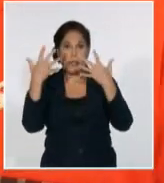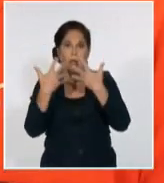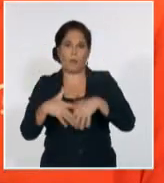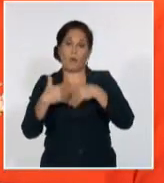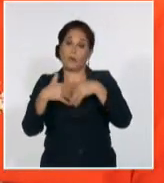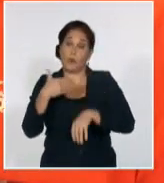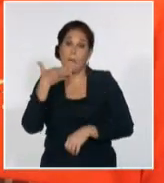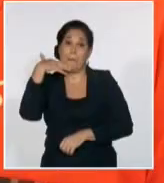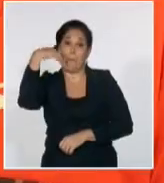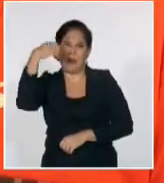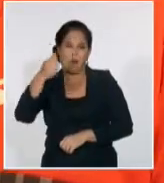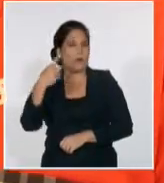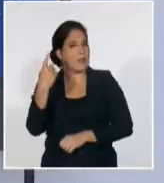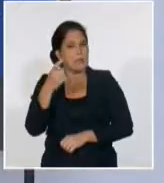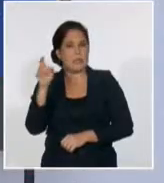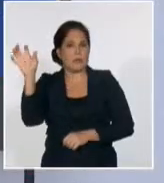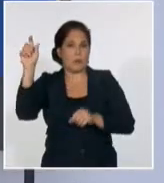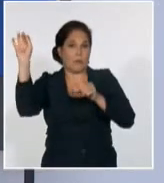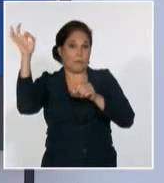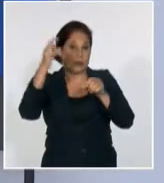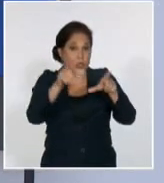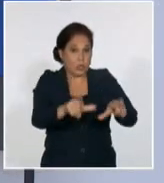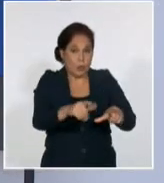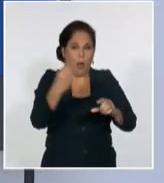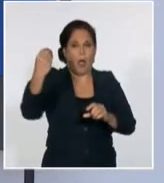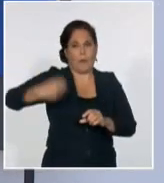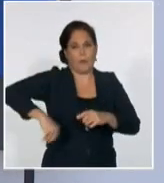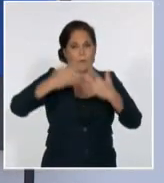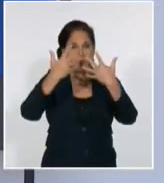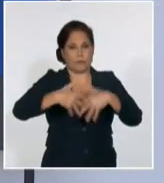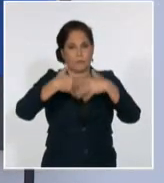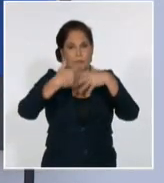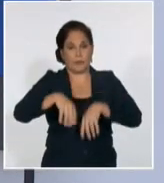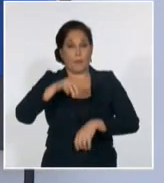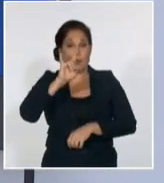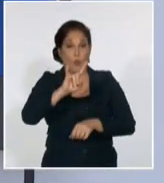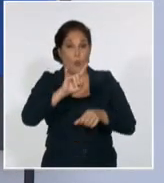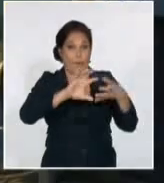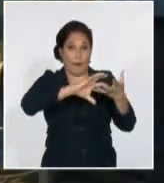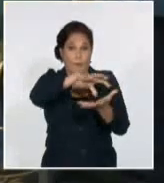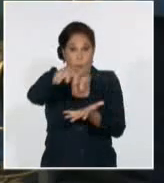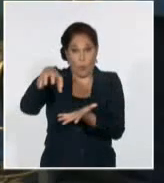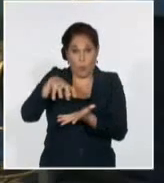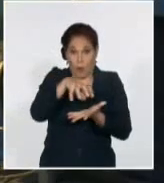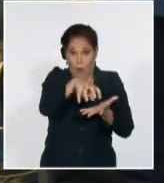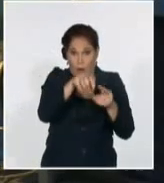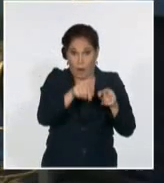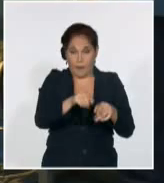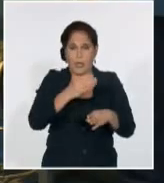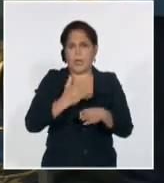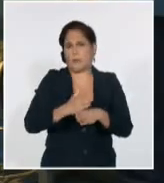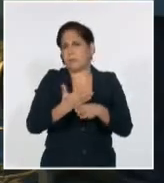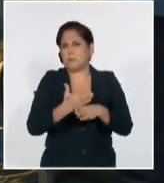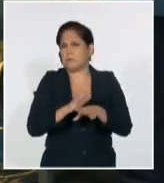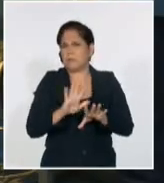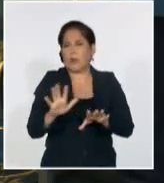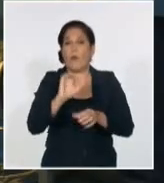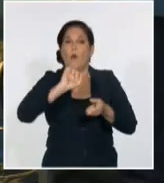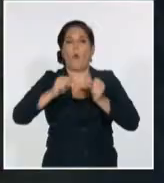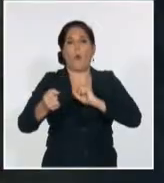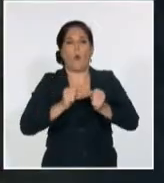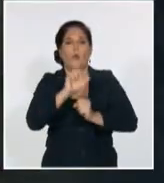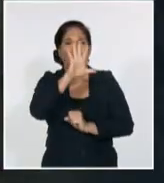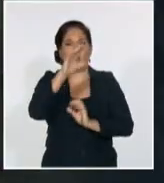mayor energía le van a aportar al centro. La instalación de los 9 módulos de paneles solares representaría además un ahorro de